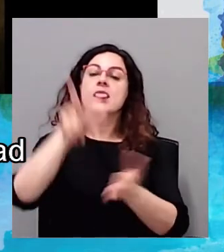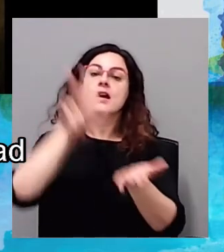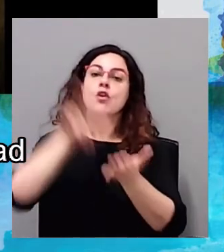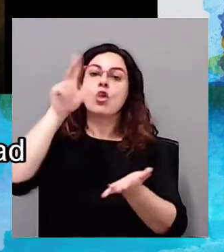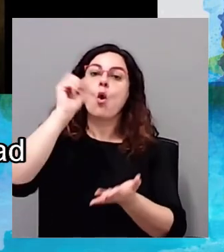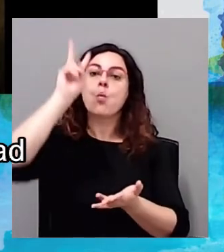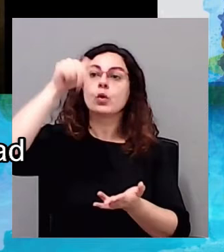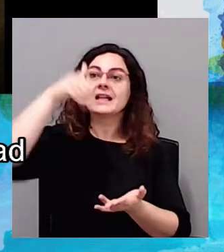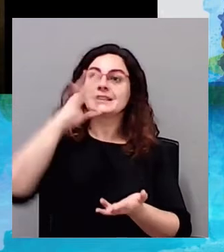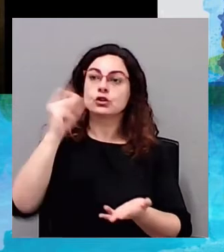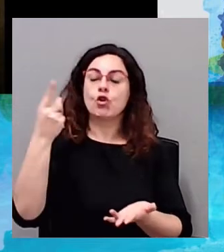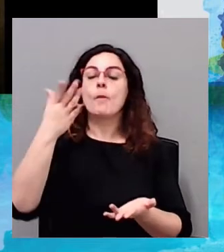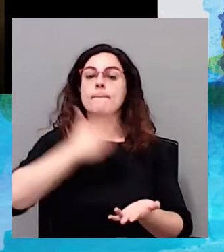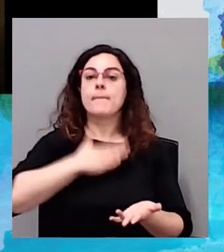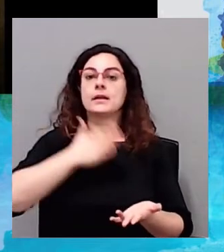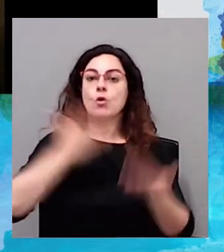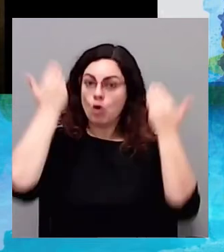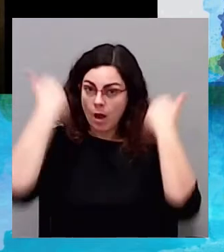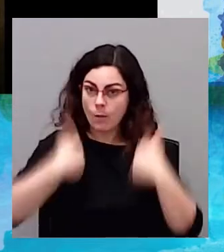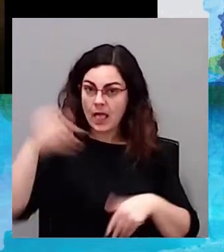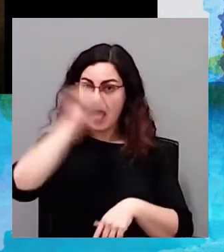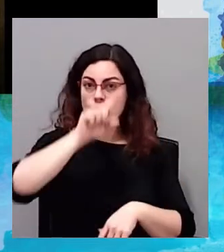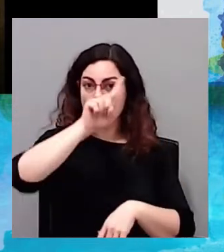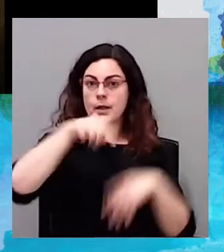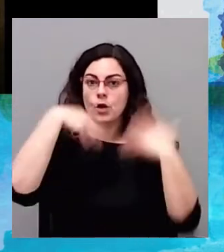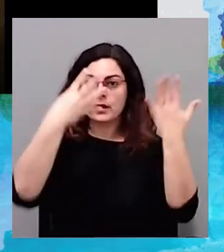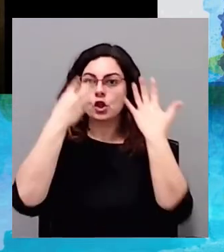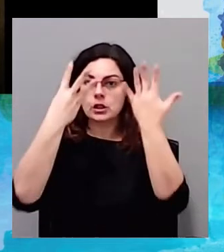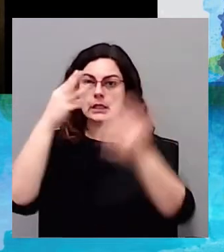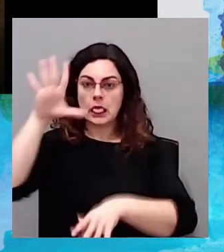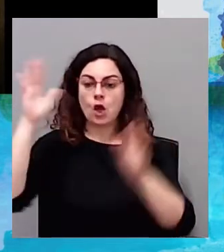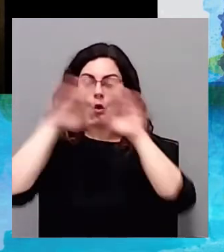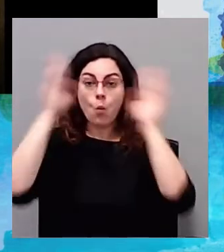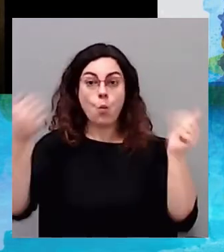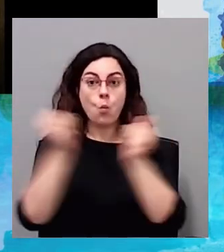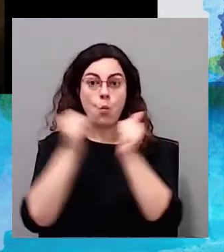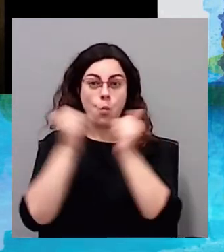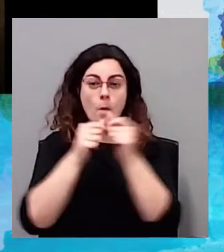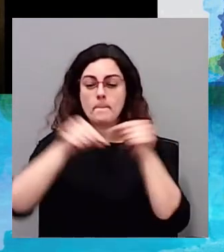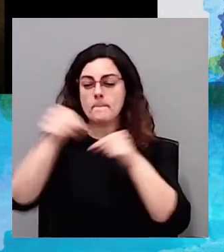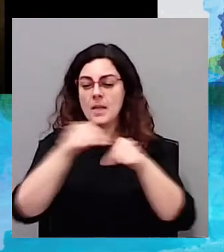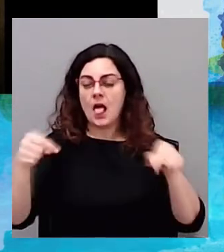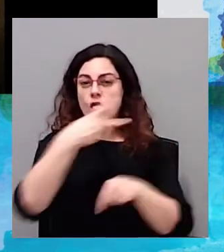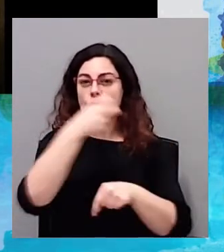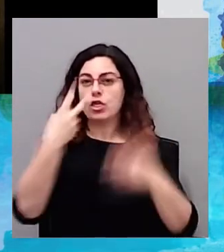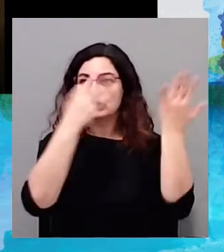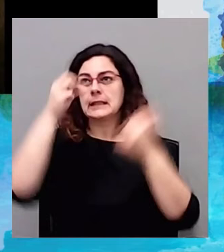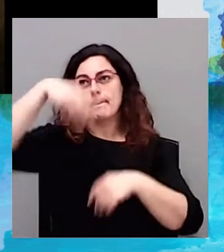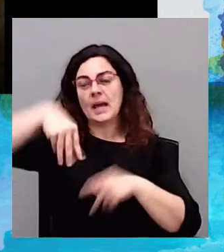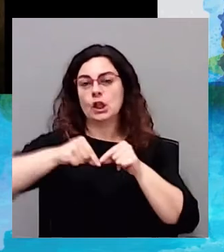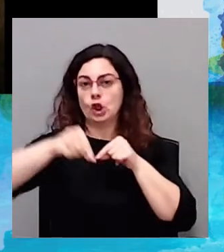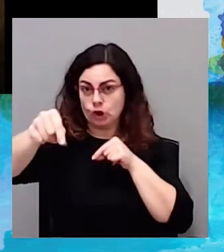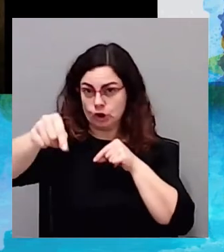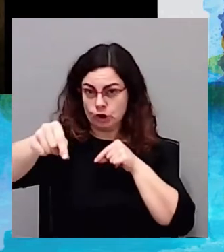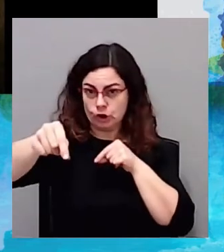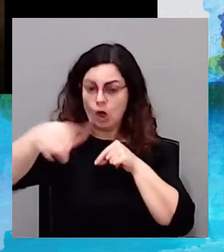en 1985. La cueva de Altamira mide unos 270 metros de longitud y se encuentra dividida